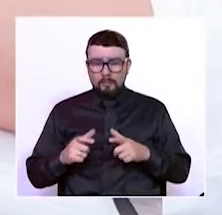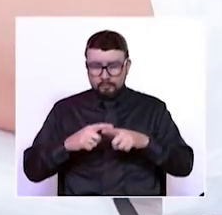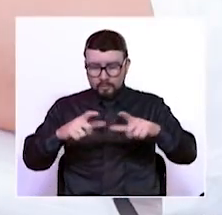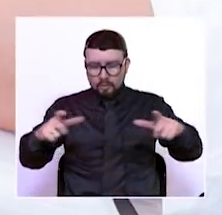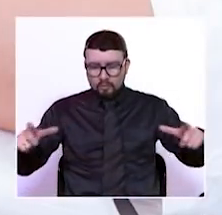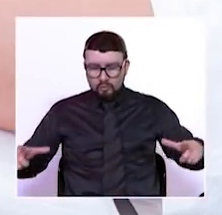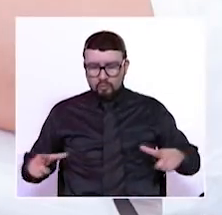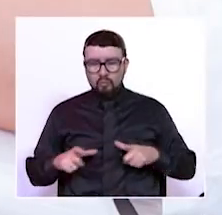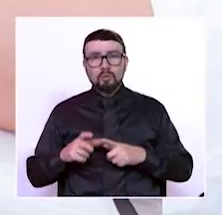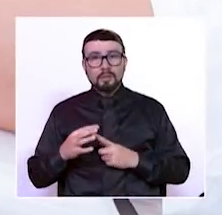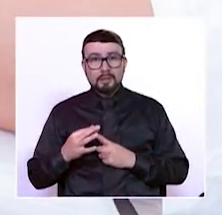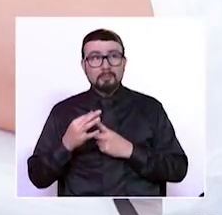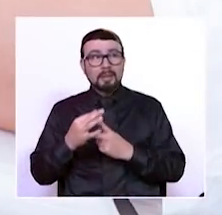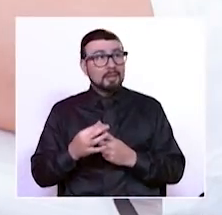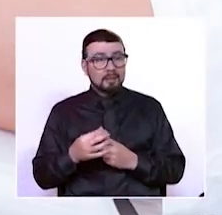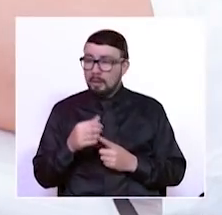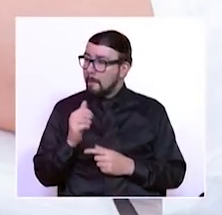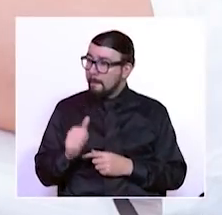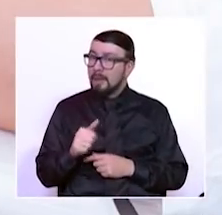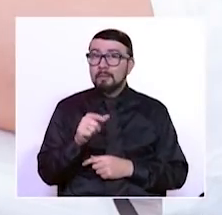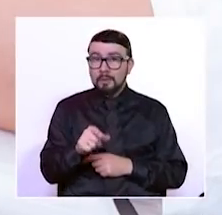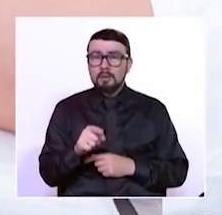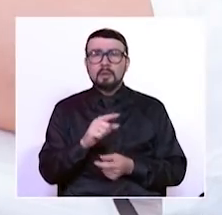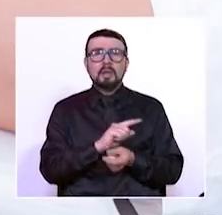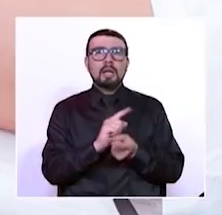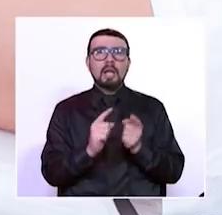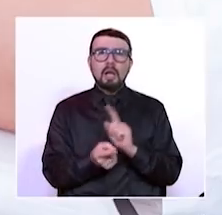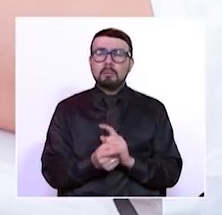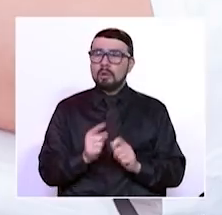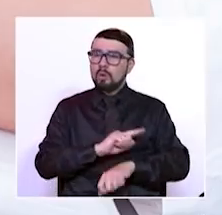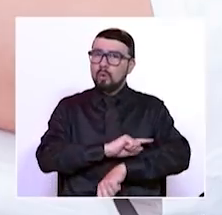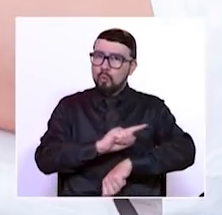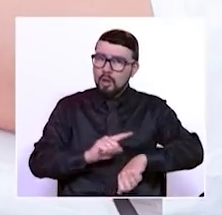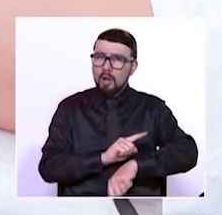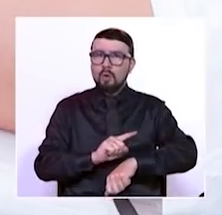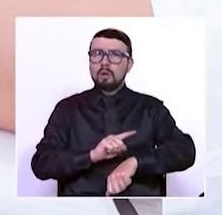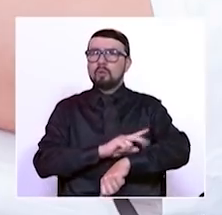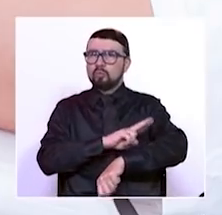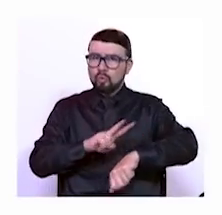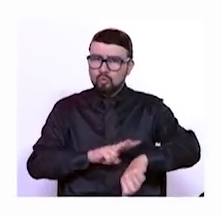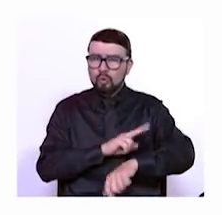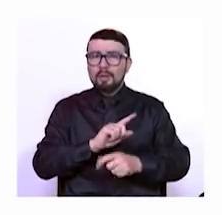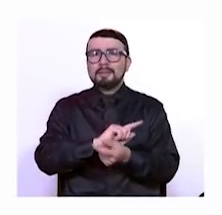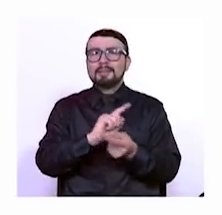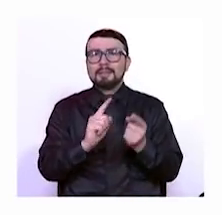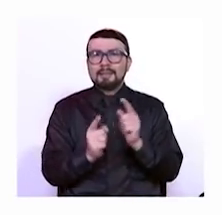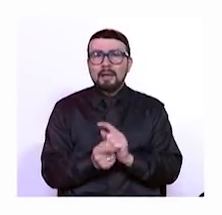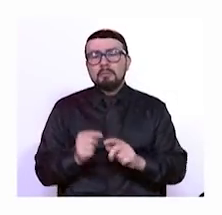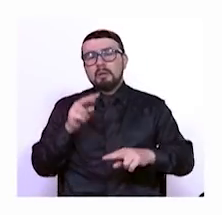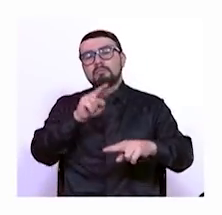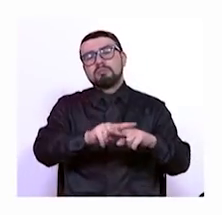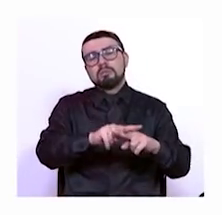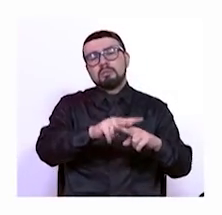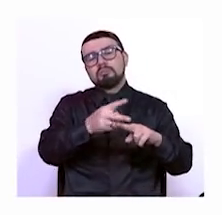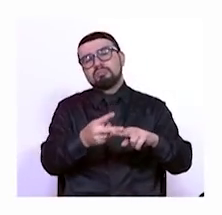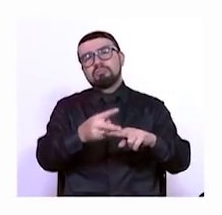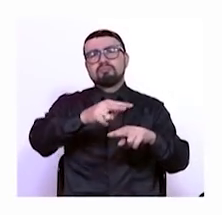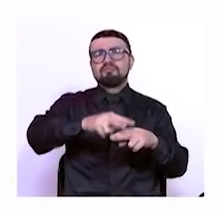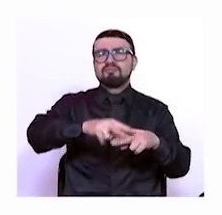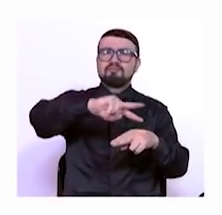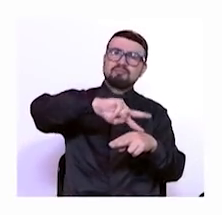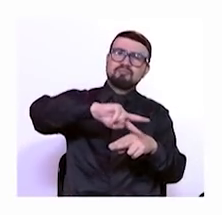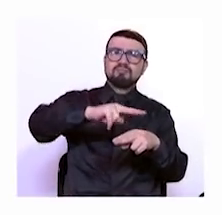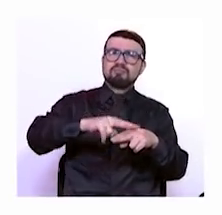especiales, para que estén cambiando cada hora, cada 2 horas de posición y no se presenten estas escaras,